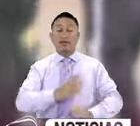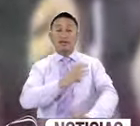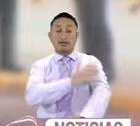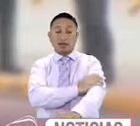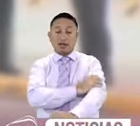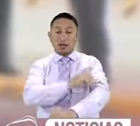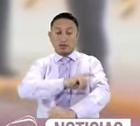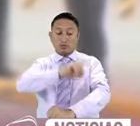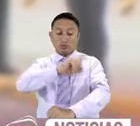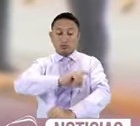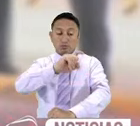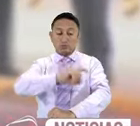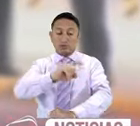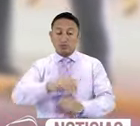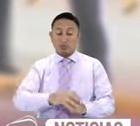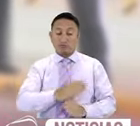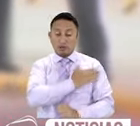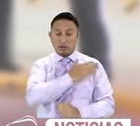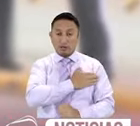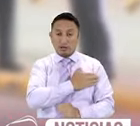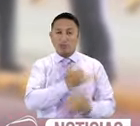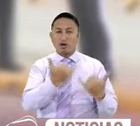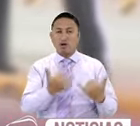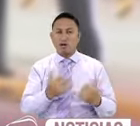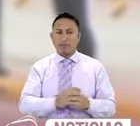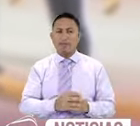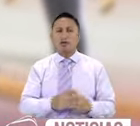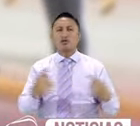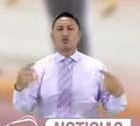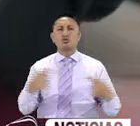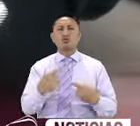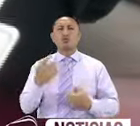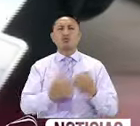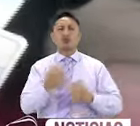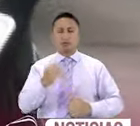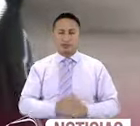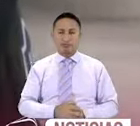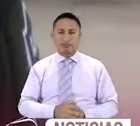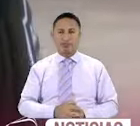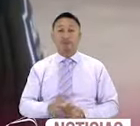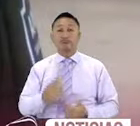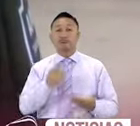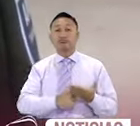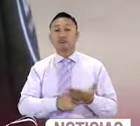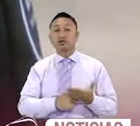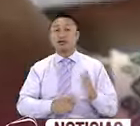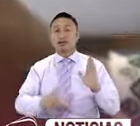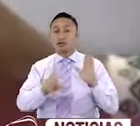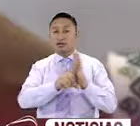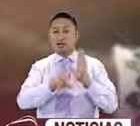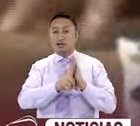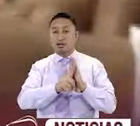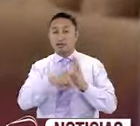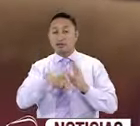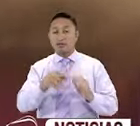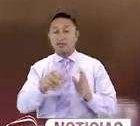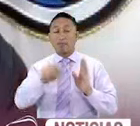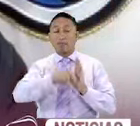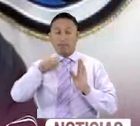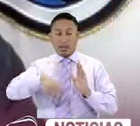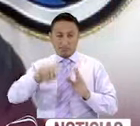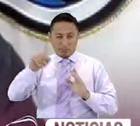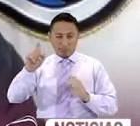aplicación aún hay una disyuntiva que deberá ser resuelta mediante un análisis jurídico de la Procuraduría. Necesitamos